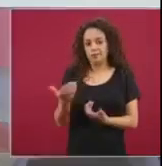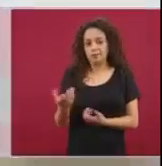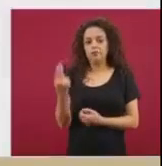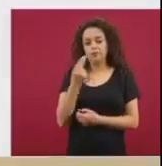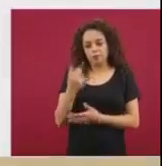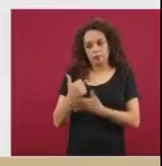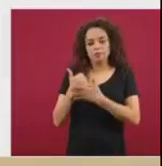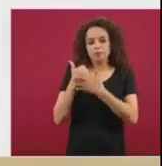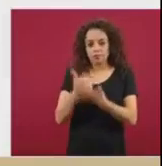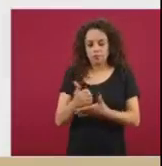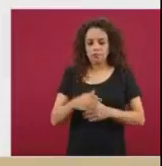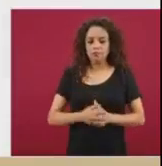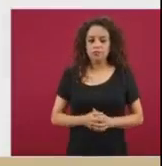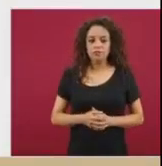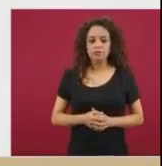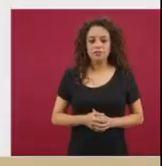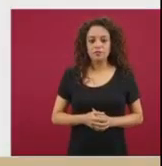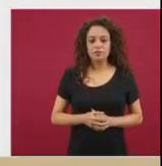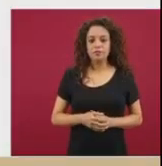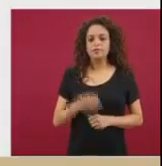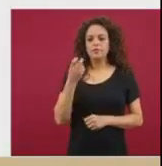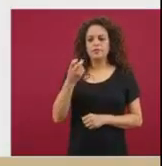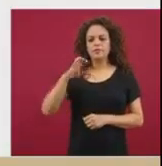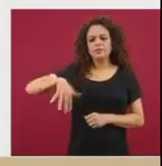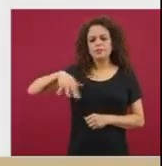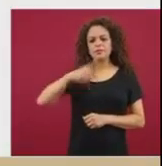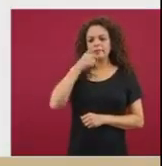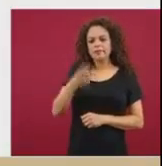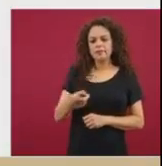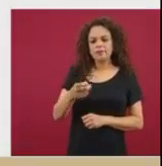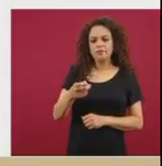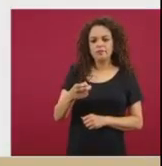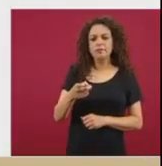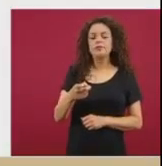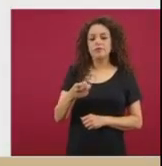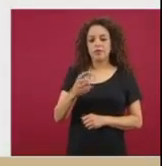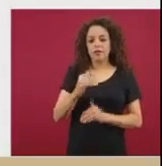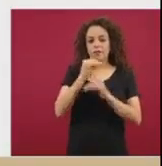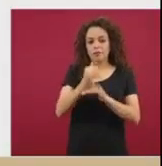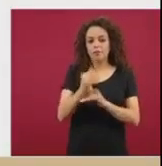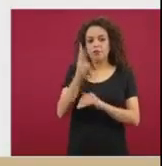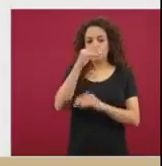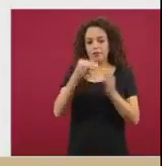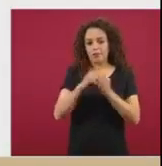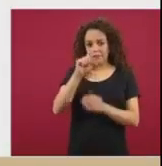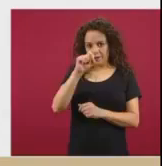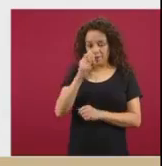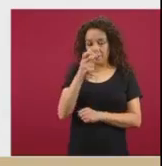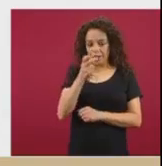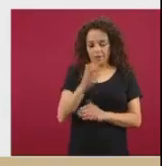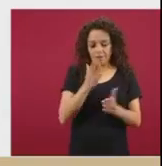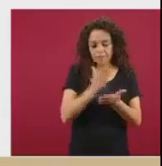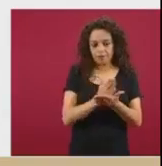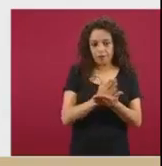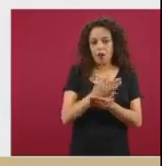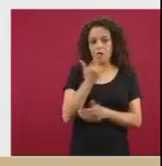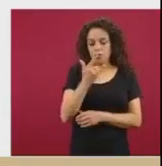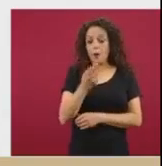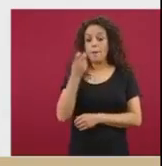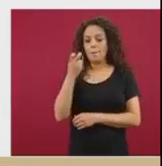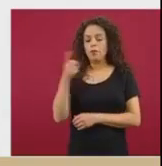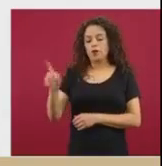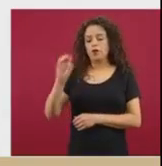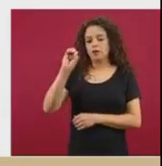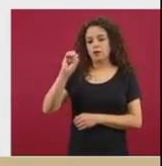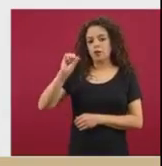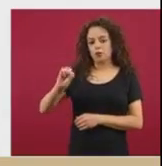por qué está 0.06? ¿Recuerdan lo que les hablaba hace rato? Que este es un corte del 2020. Hacemos el corte y estamos verificando cuáles son los